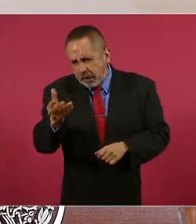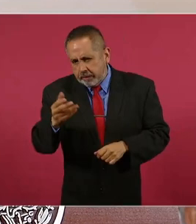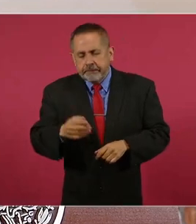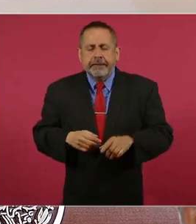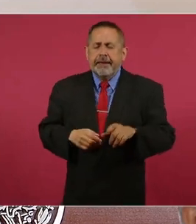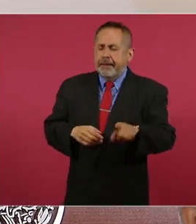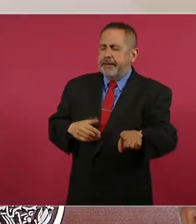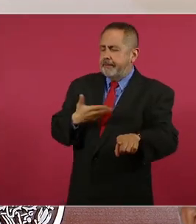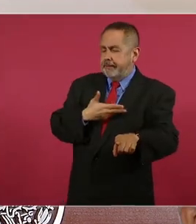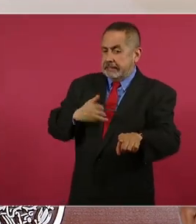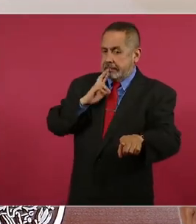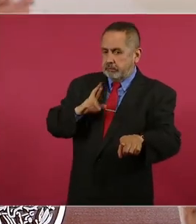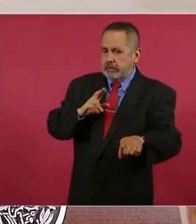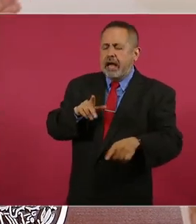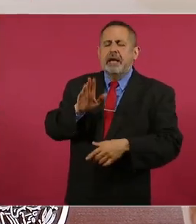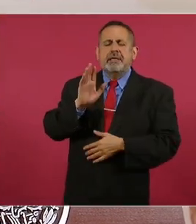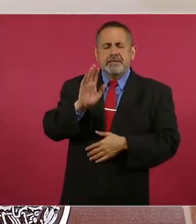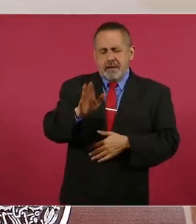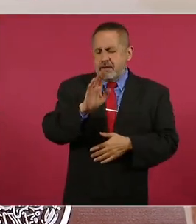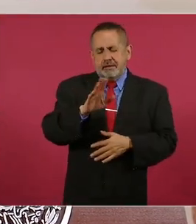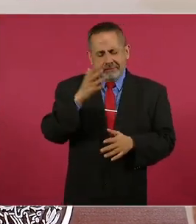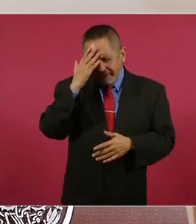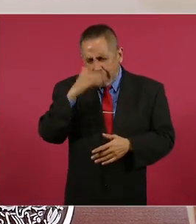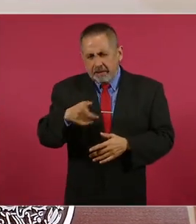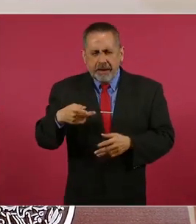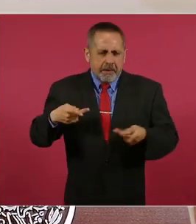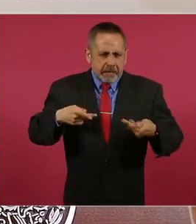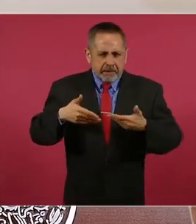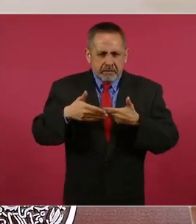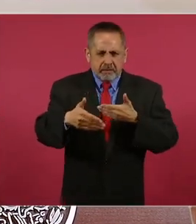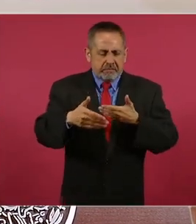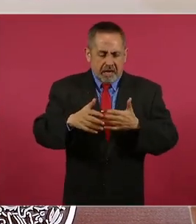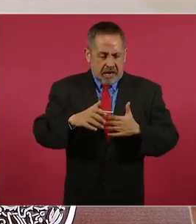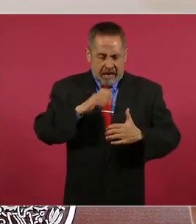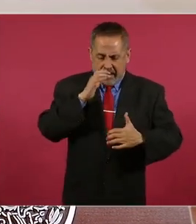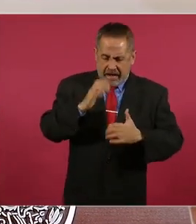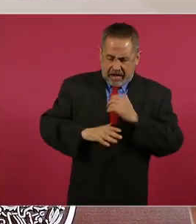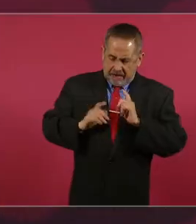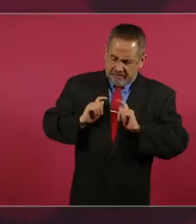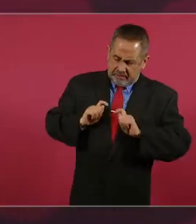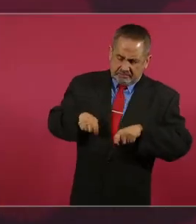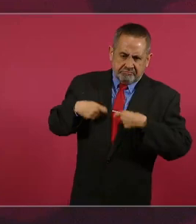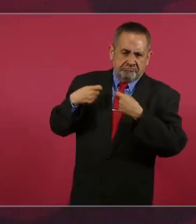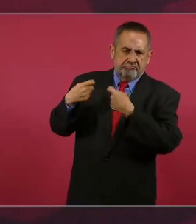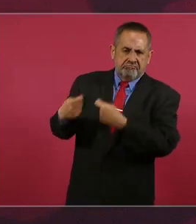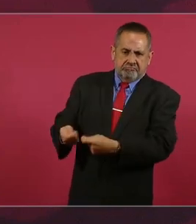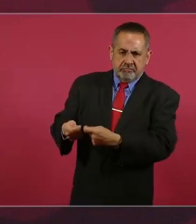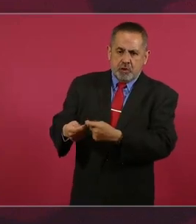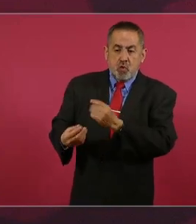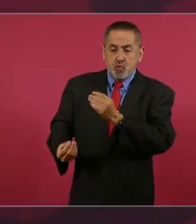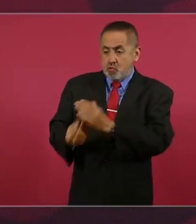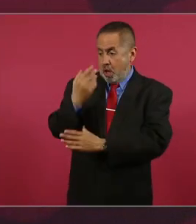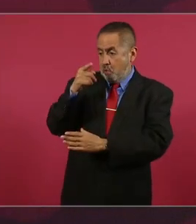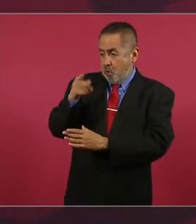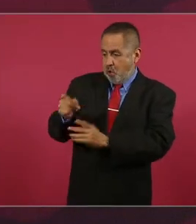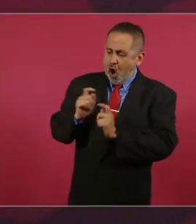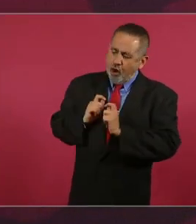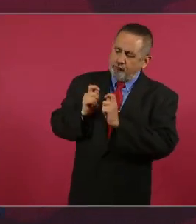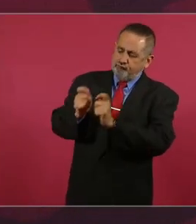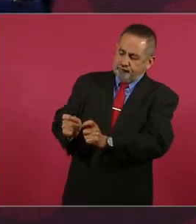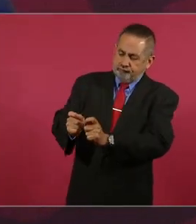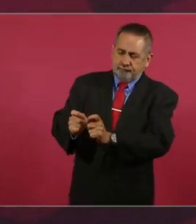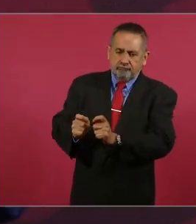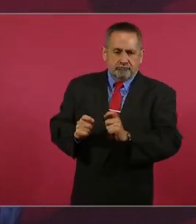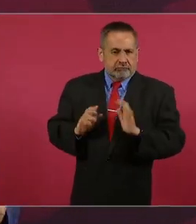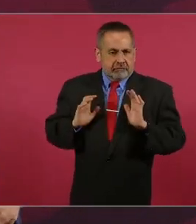que ya hay que prepararse para la entrega, recepción, con tiempo.